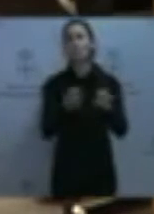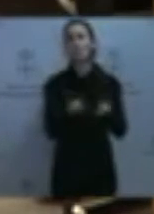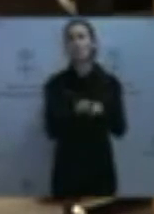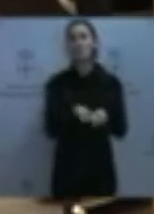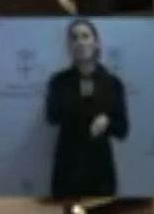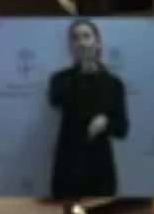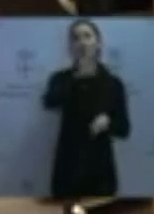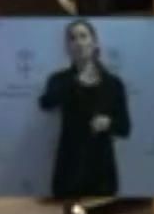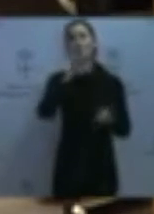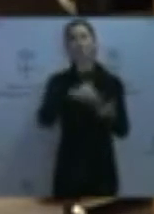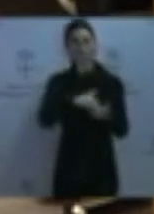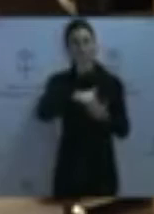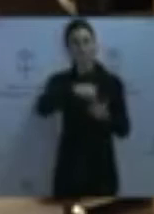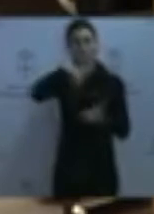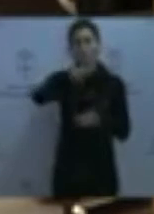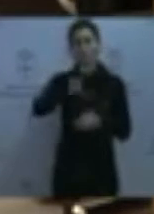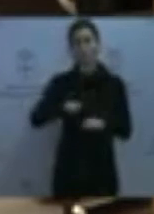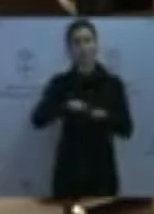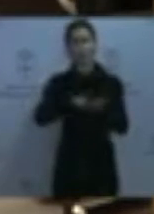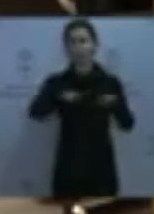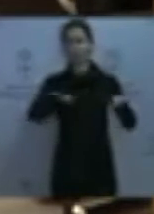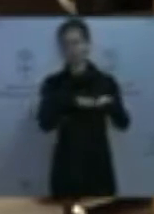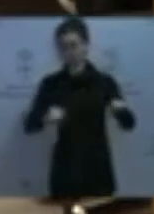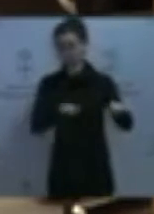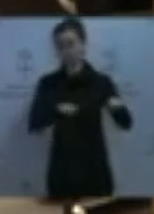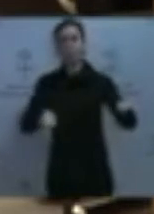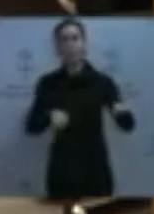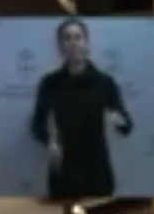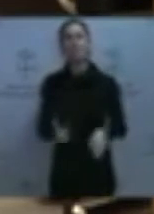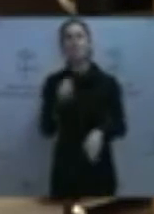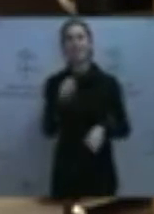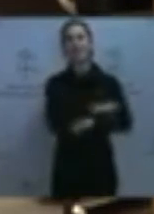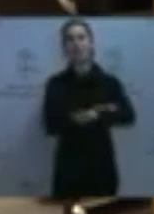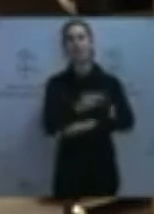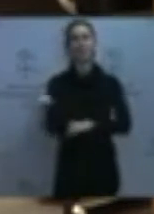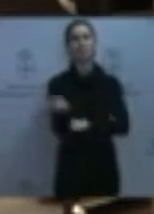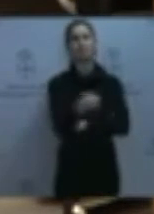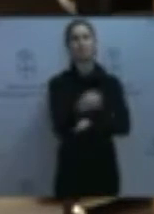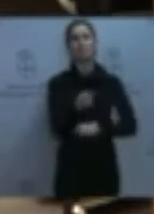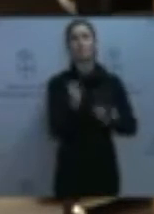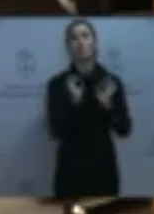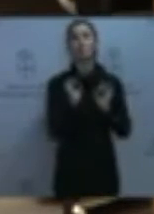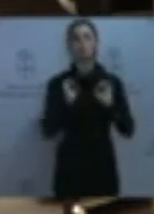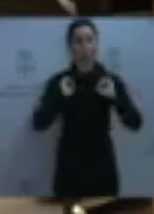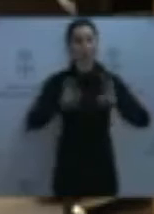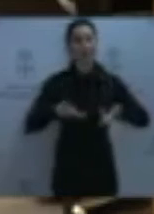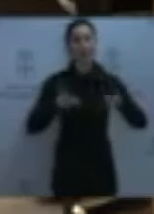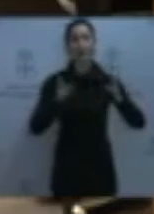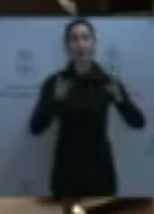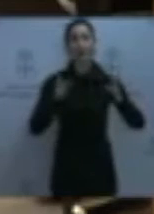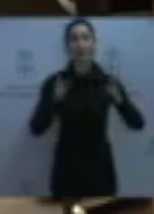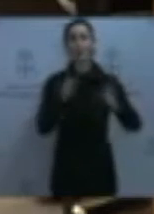150.000 metros cuadrados. ¿Por qué le digo pérdida de credibilidad gubernamental? Porque esto no pasa en un hotel en las Islas Baleares, esto pasa en un hospital